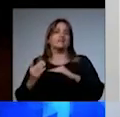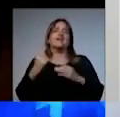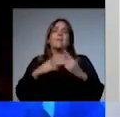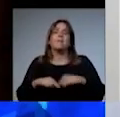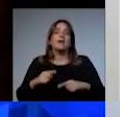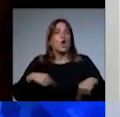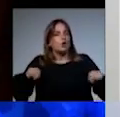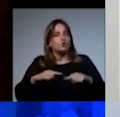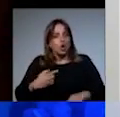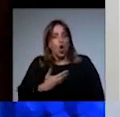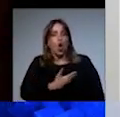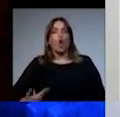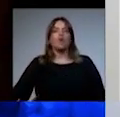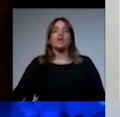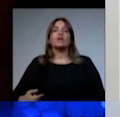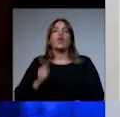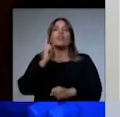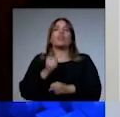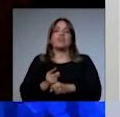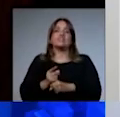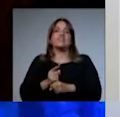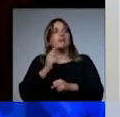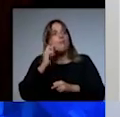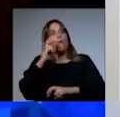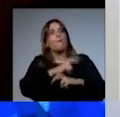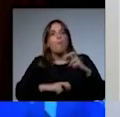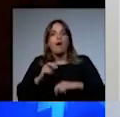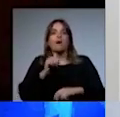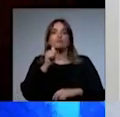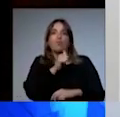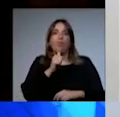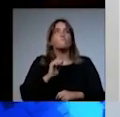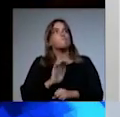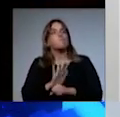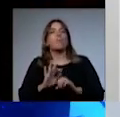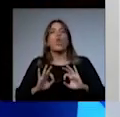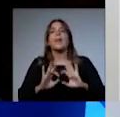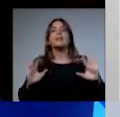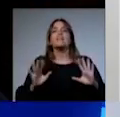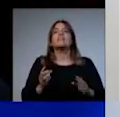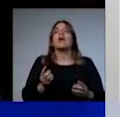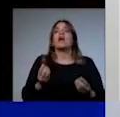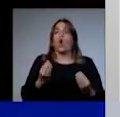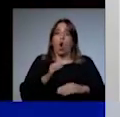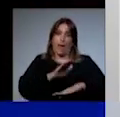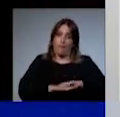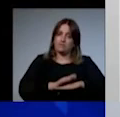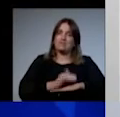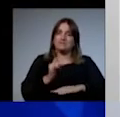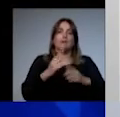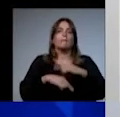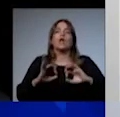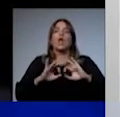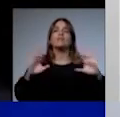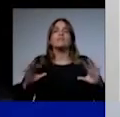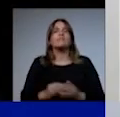las acciones de gobierno durante este primer año, se anunció que impulsará nuevas medidas para apoyar a las micros y pequeñas empresas y enumeró una